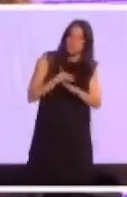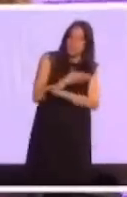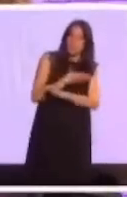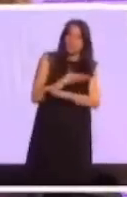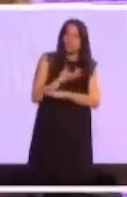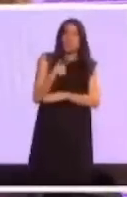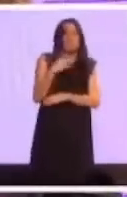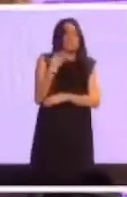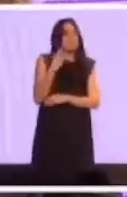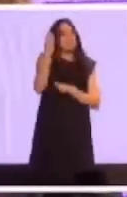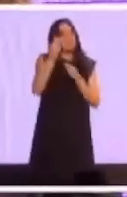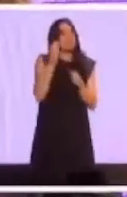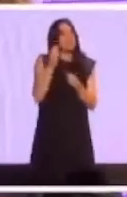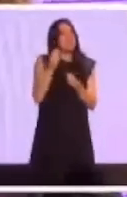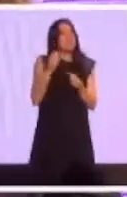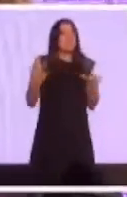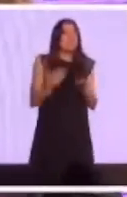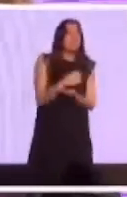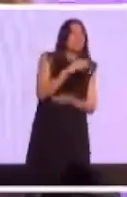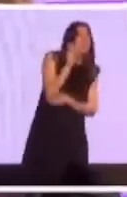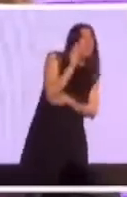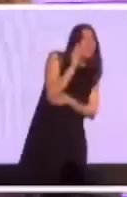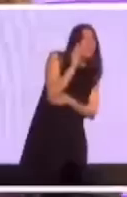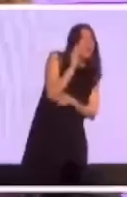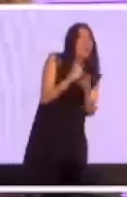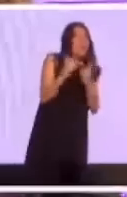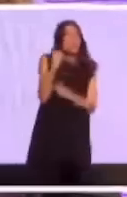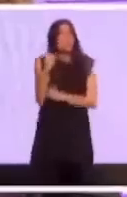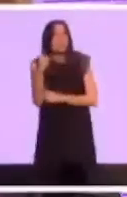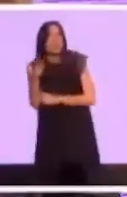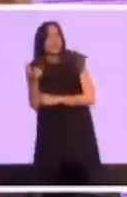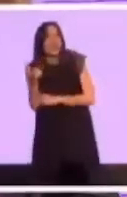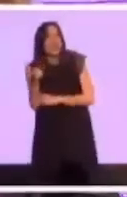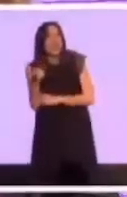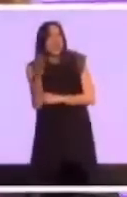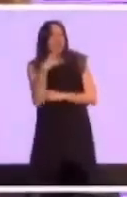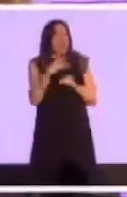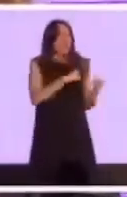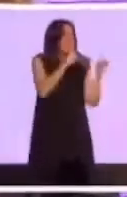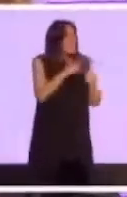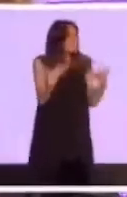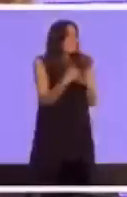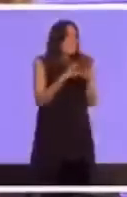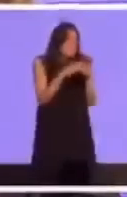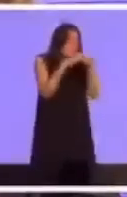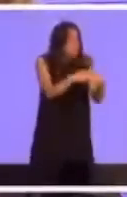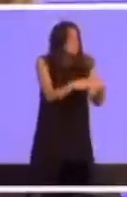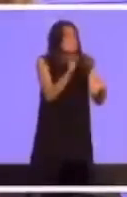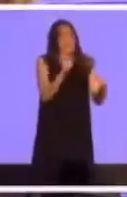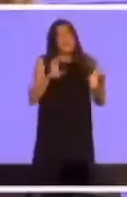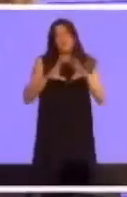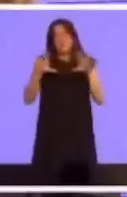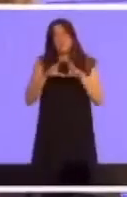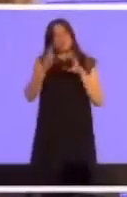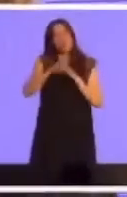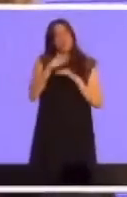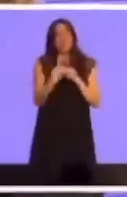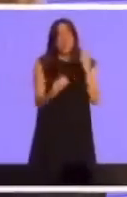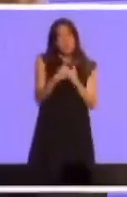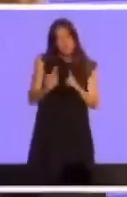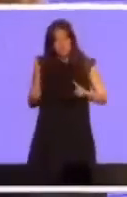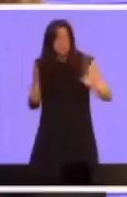hay que dejar de preguntarse si estamos todas o Faltan algunas que o llegamos todas o no es feminismo ya